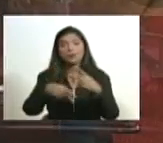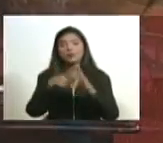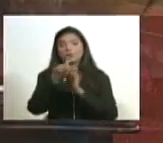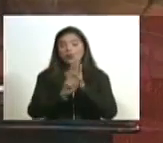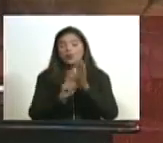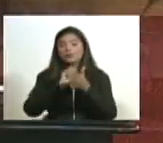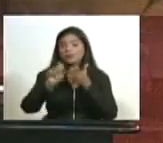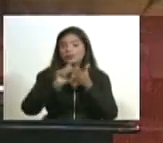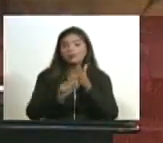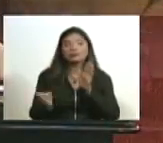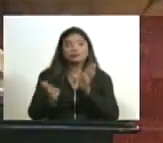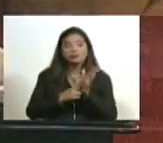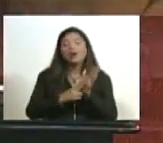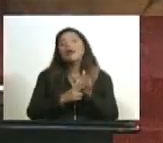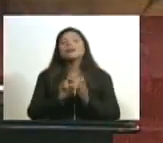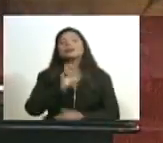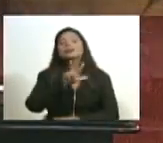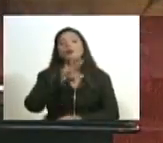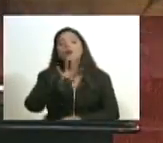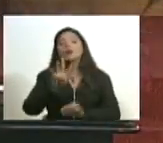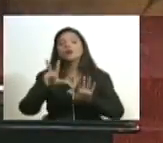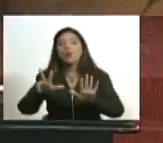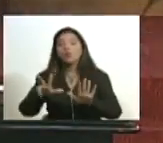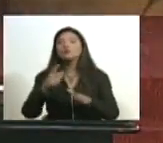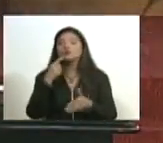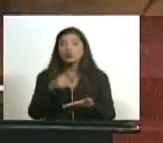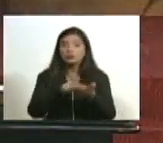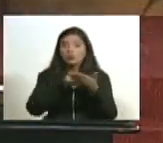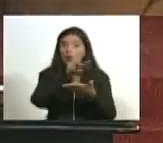constituyente está establecido en el 348. Lo leo.